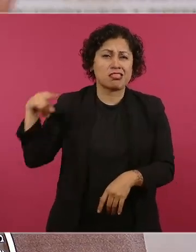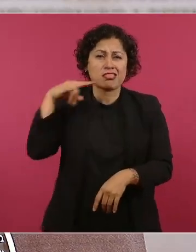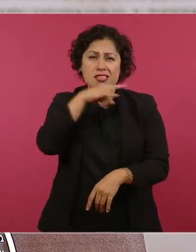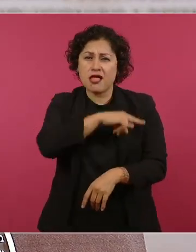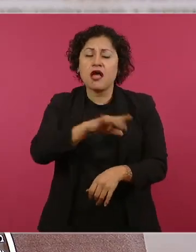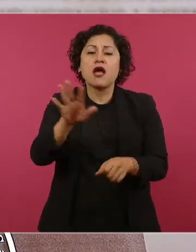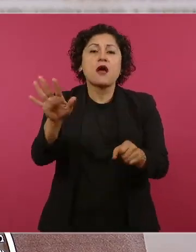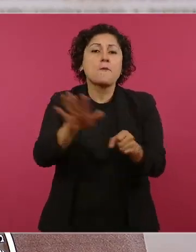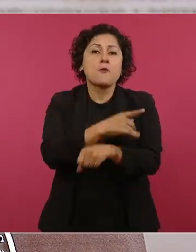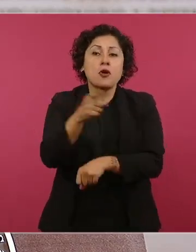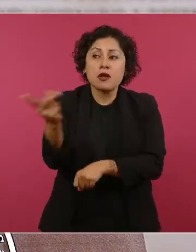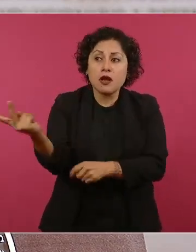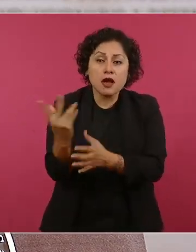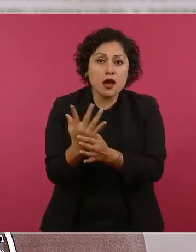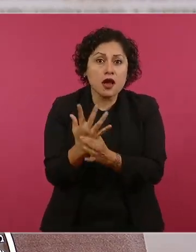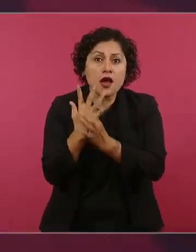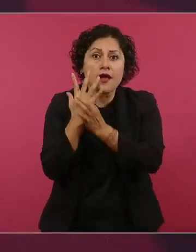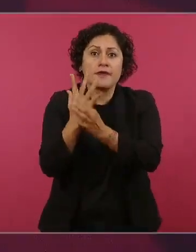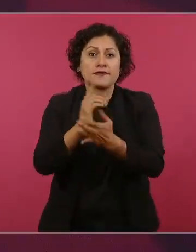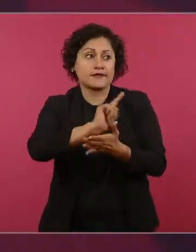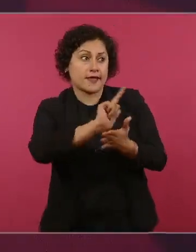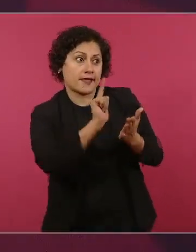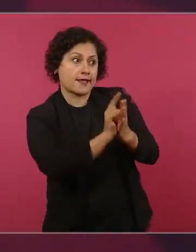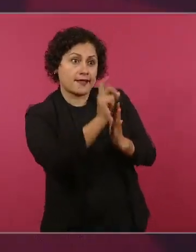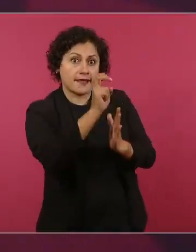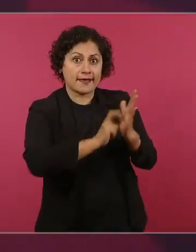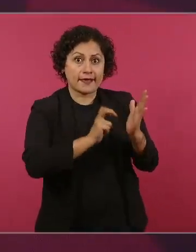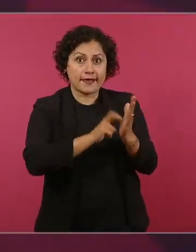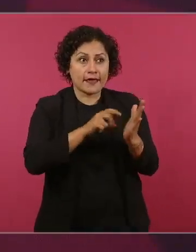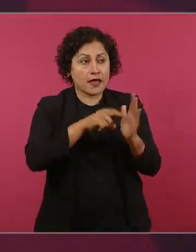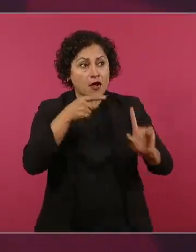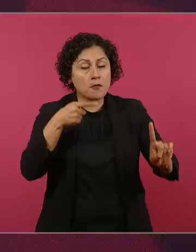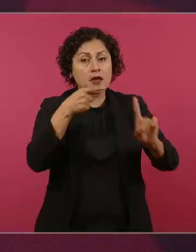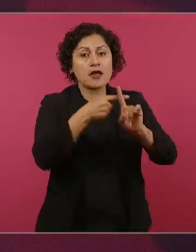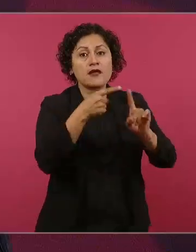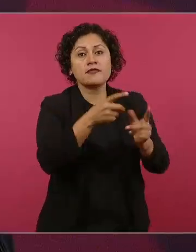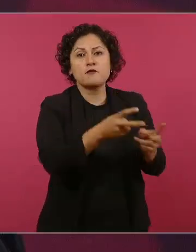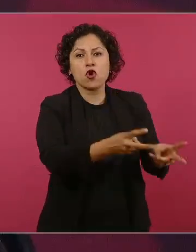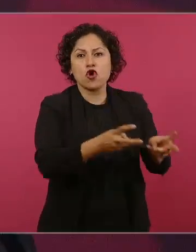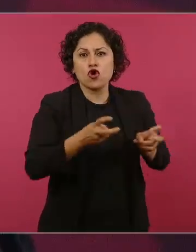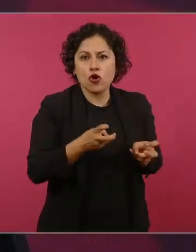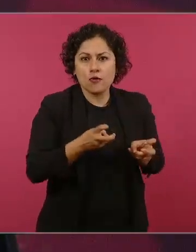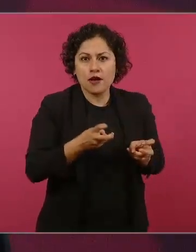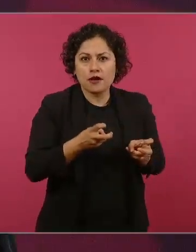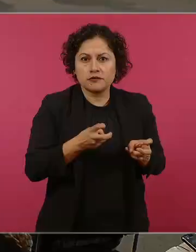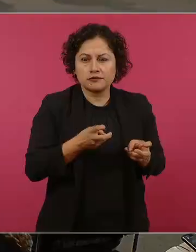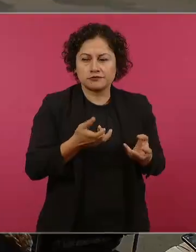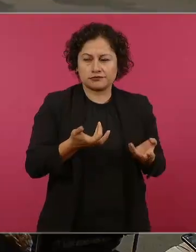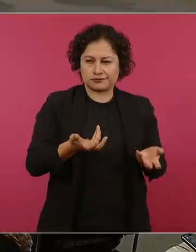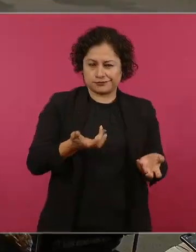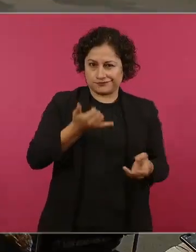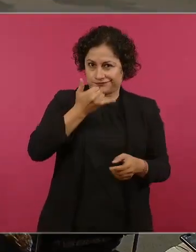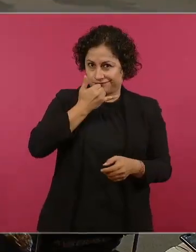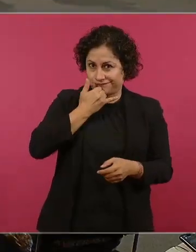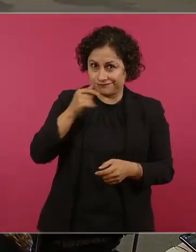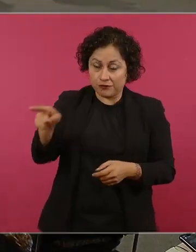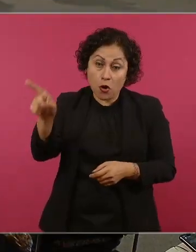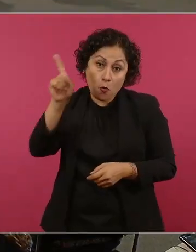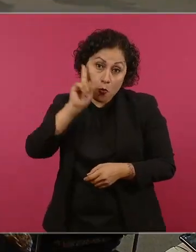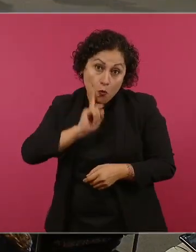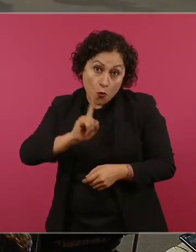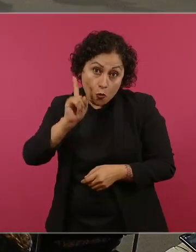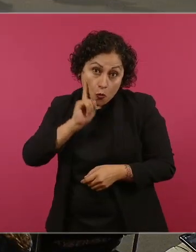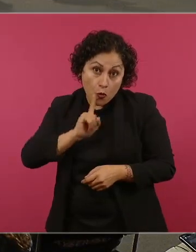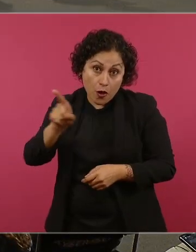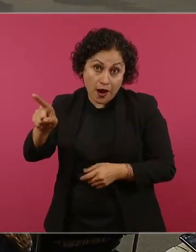dicen que la reforma busca robar el dinero de las pensiones. Pero Margarita Zavala, si me hacen zoom al tuit de